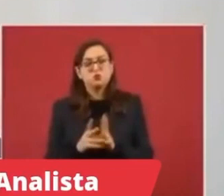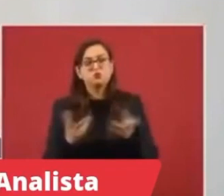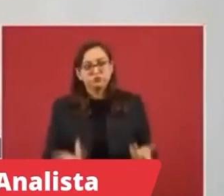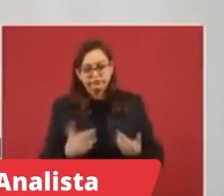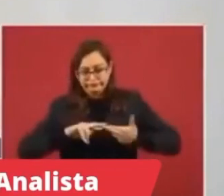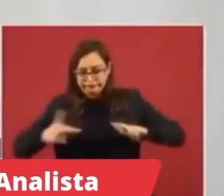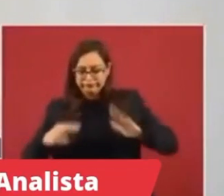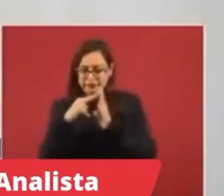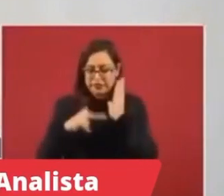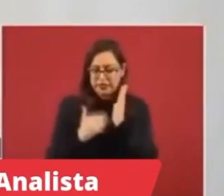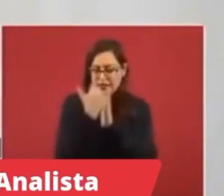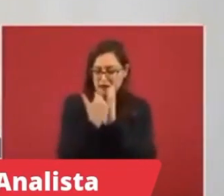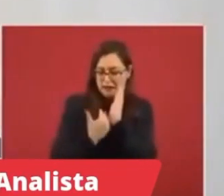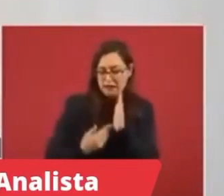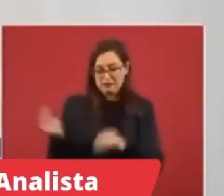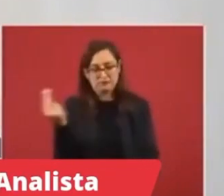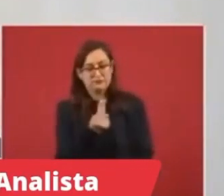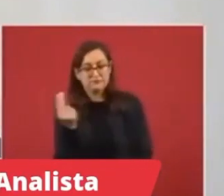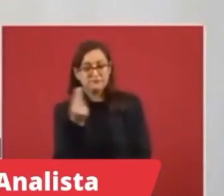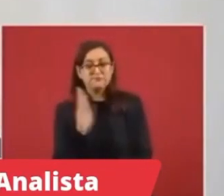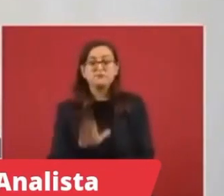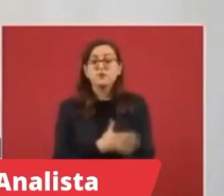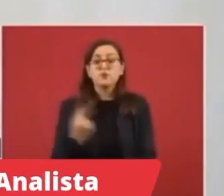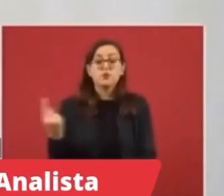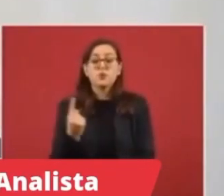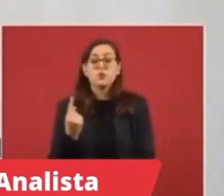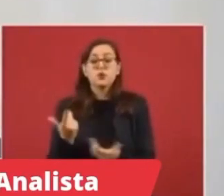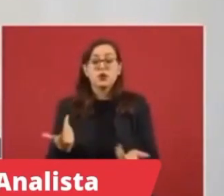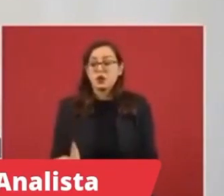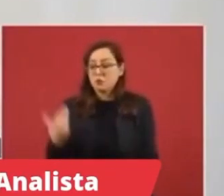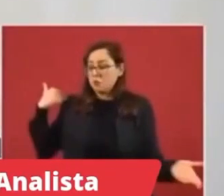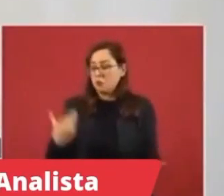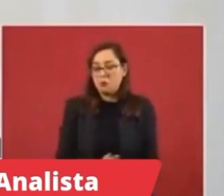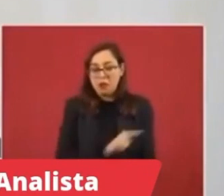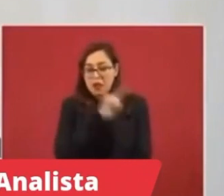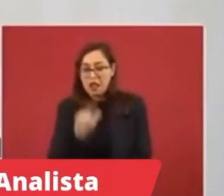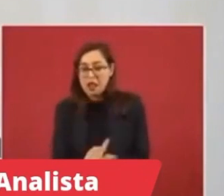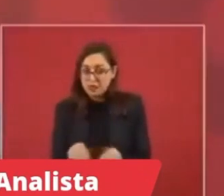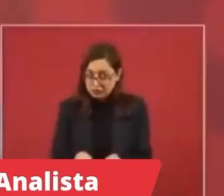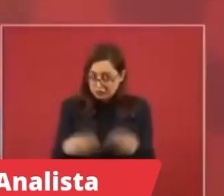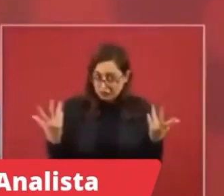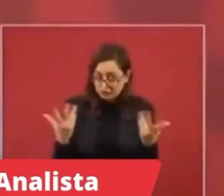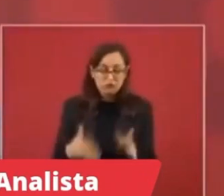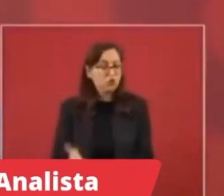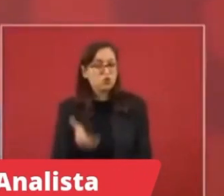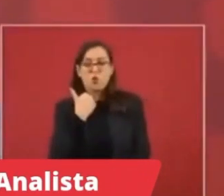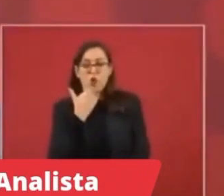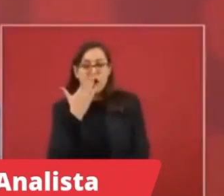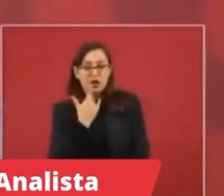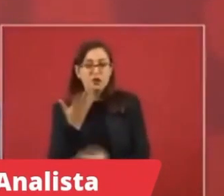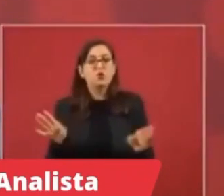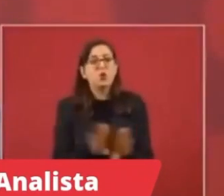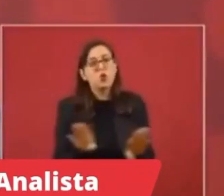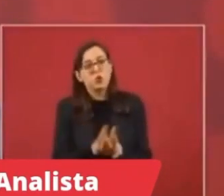poder transformar condiciones estructurales que evidentemente ni siquiera él puede solucionar. ¿De qué quiero referirme? Porque básicamente